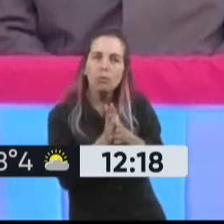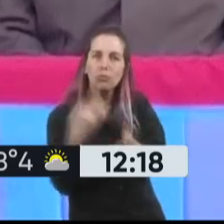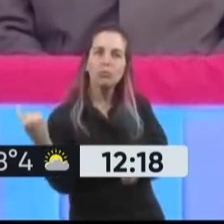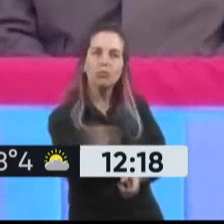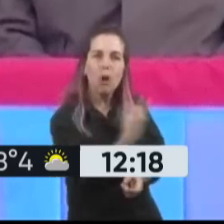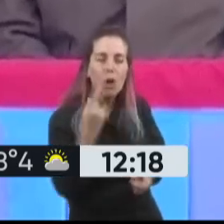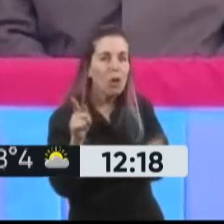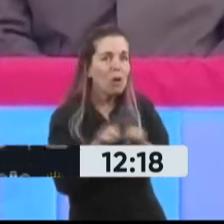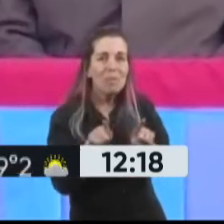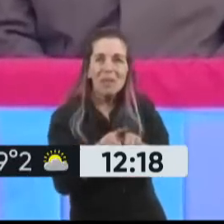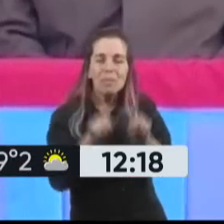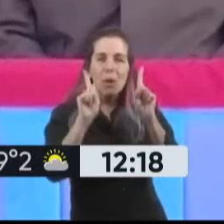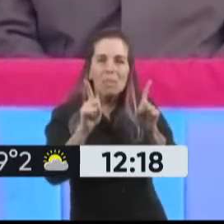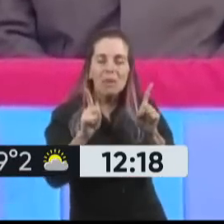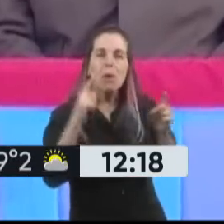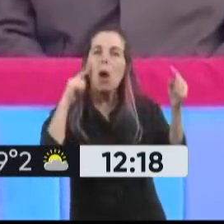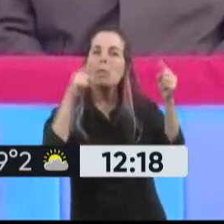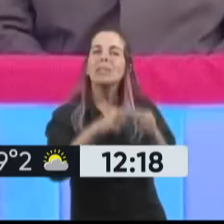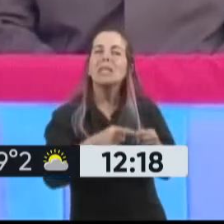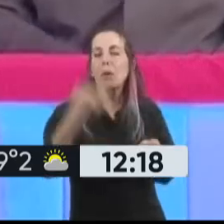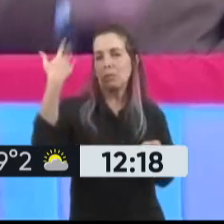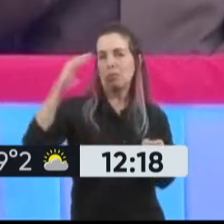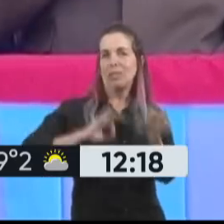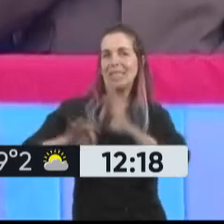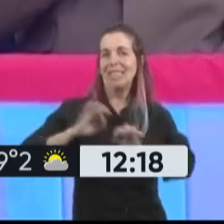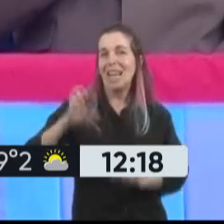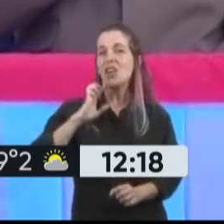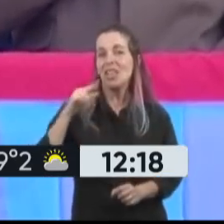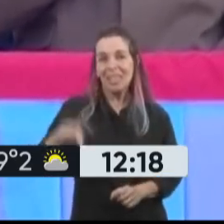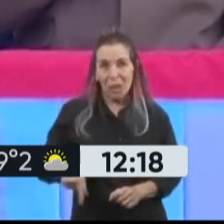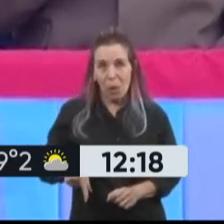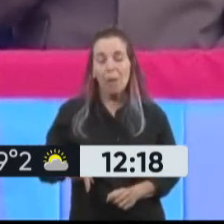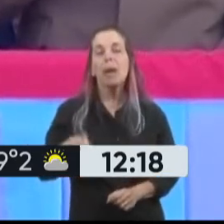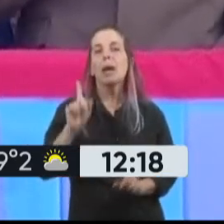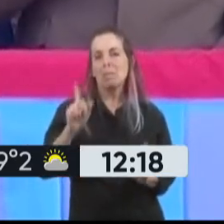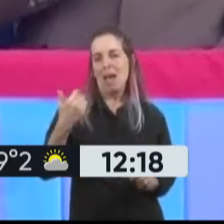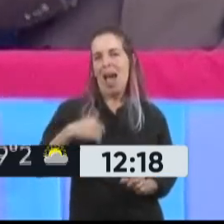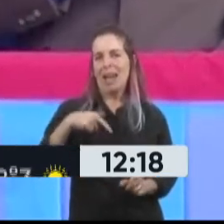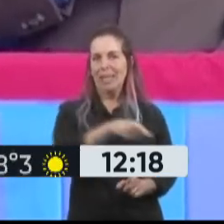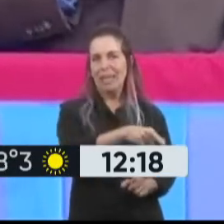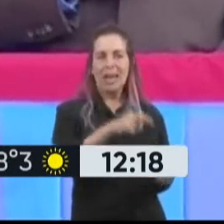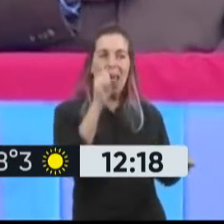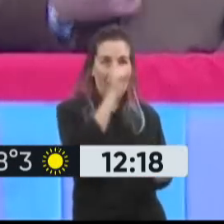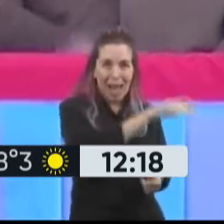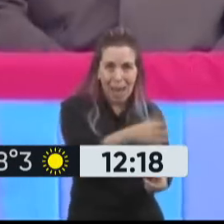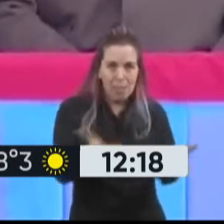en el centro del contrato social que a fines del siglo XIX hizo de la Argentina una potencia